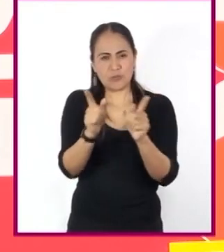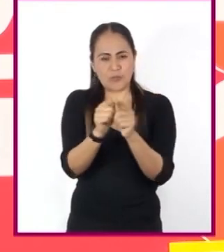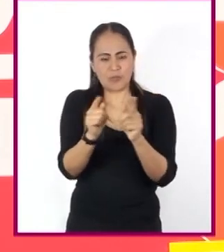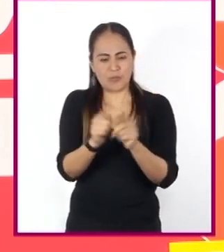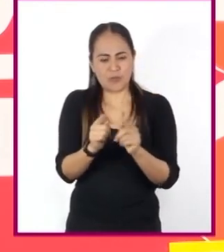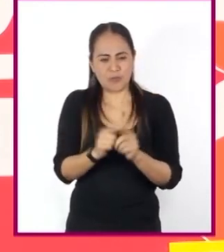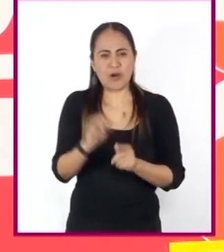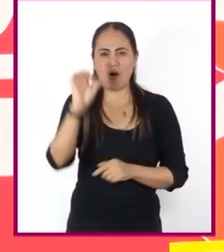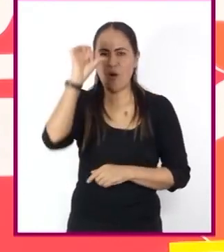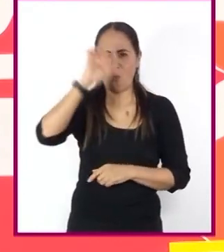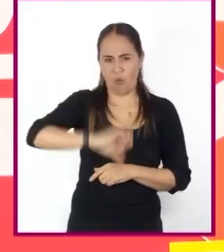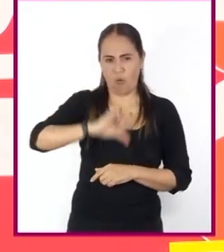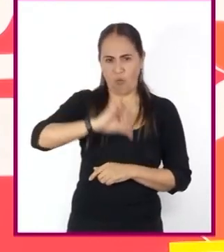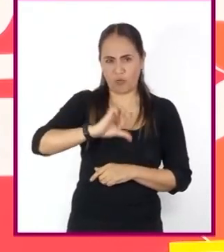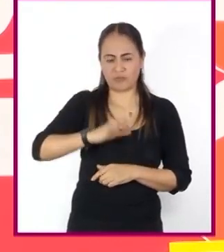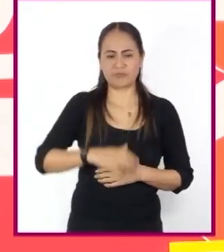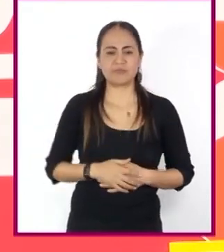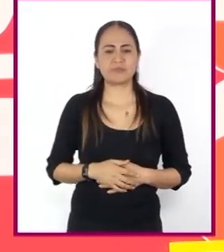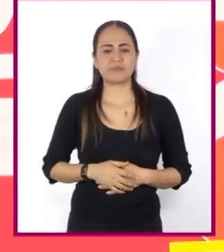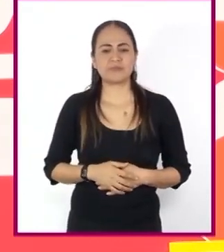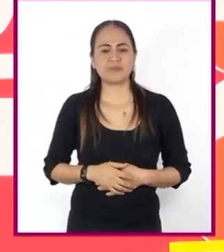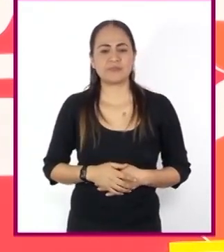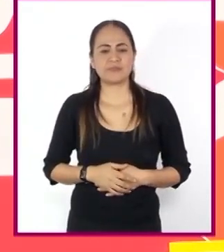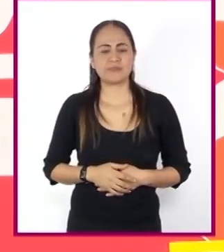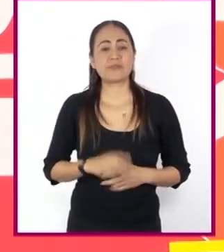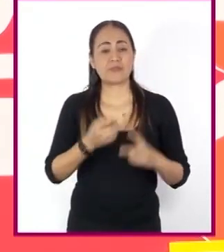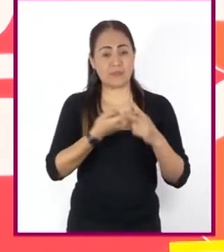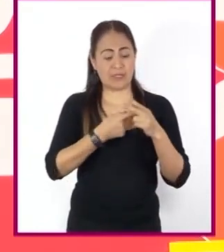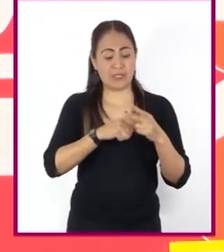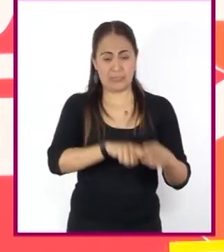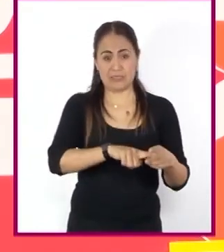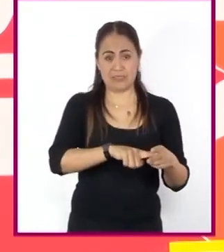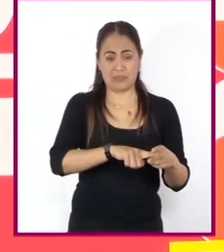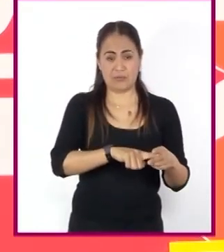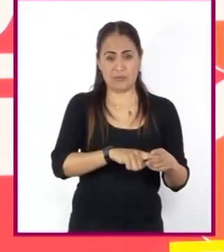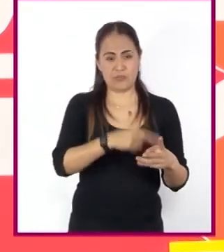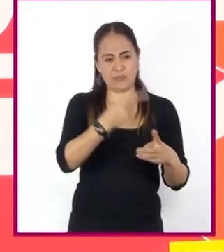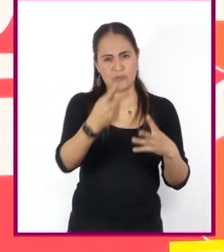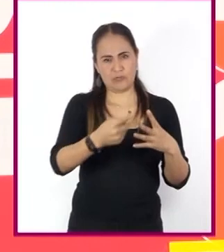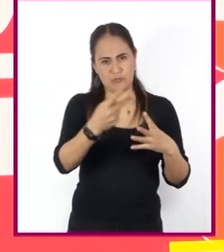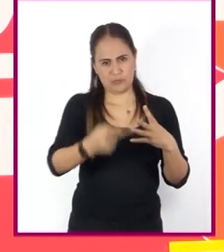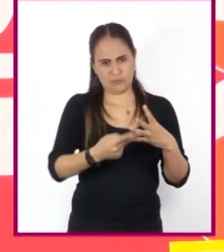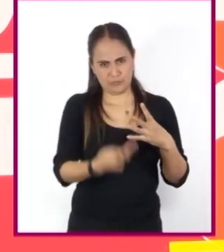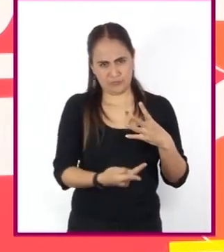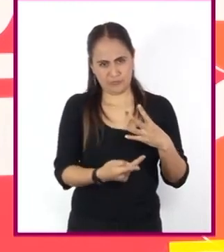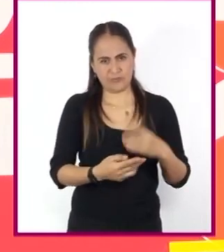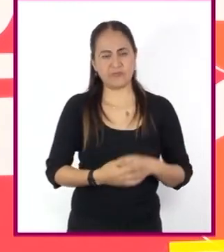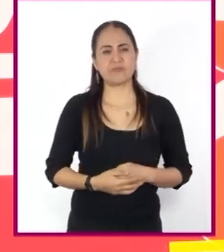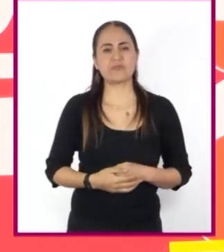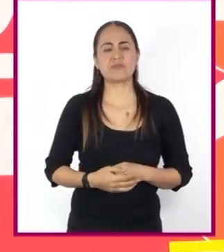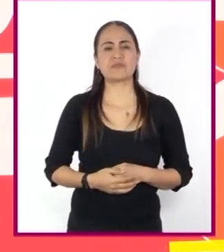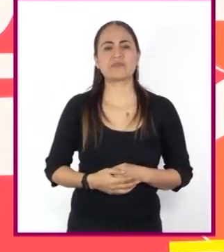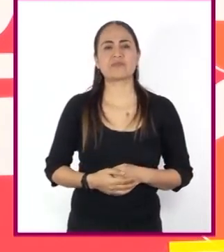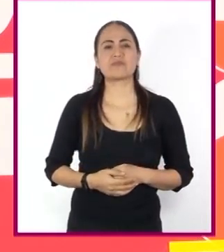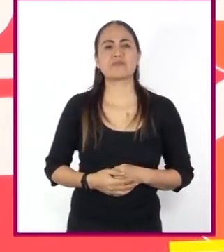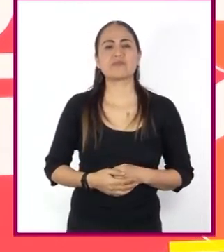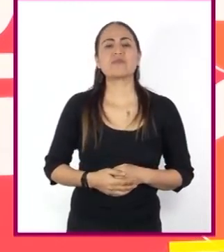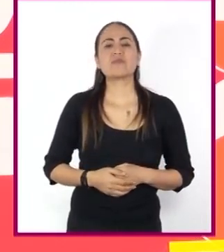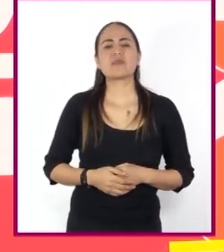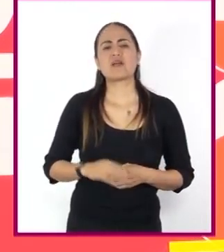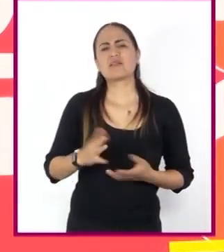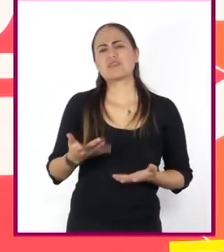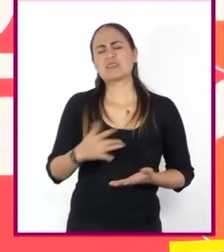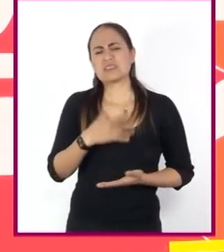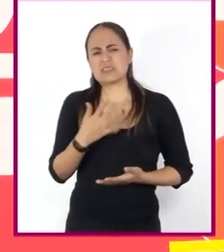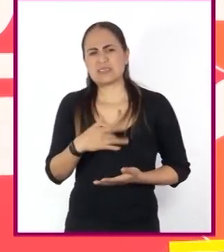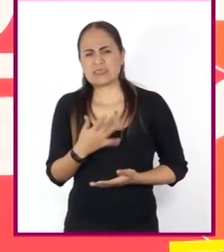que vimos en esta sesión de repaso. Iniciamos la sesión con las siguientes preguntas. ¿Cuáles fueron los principales motivos